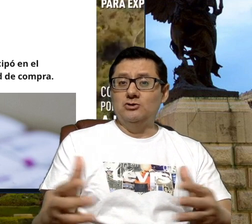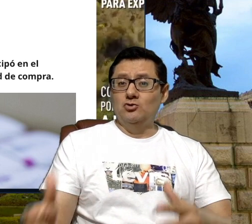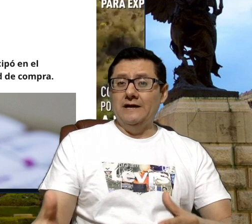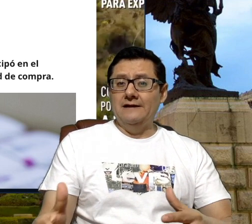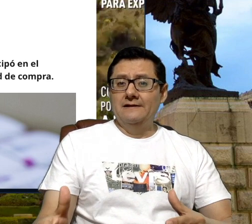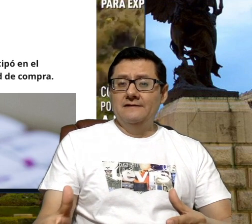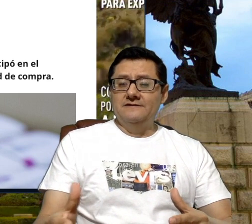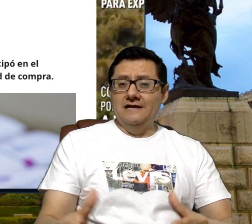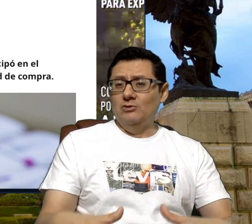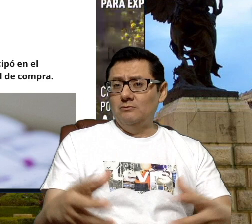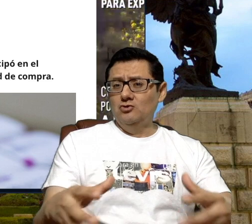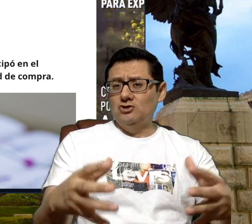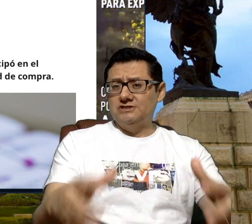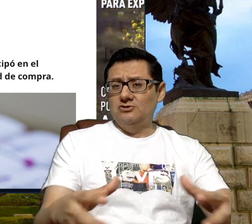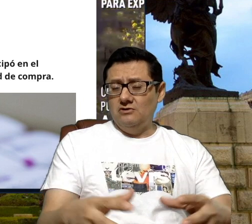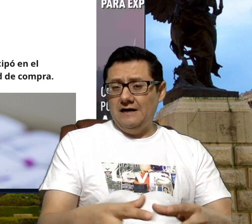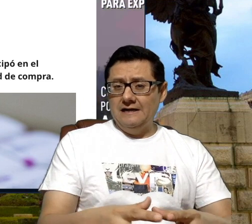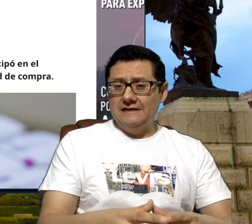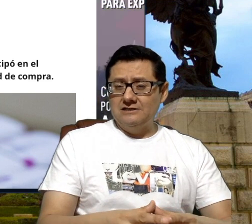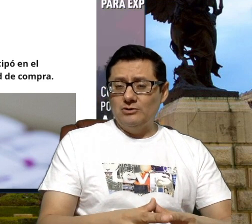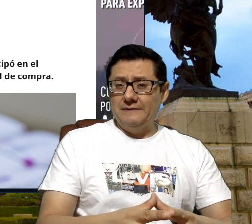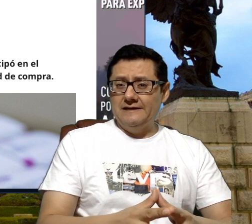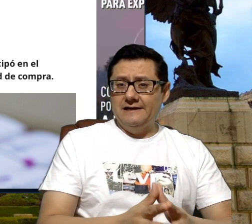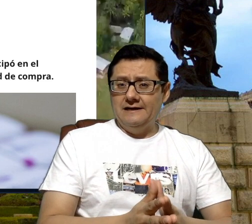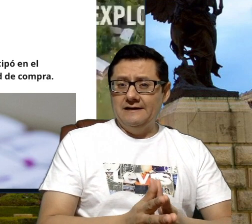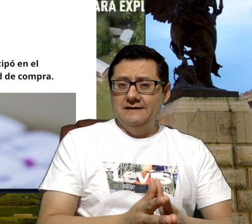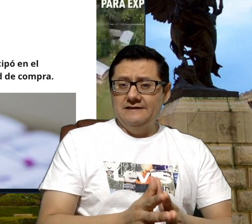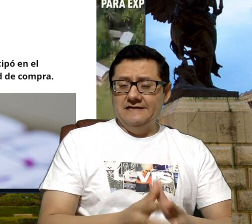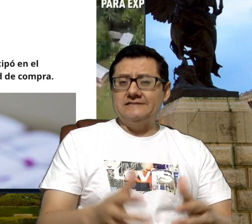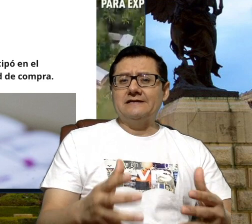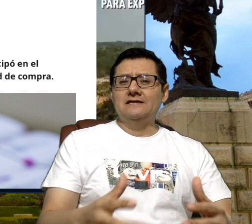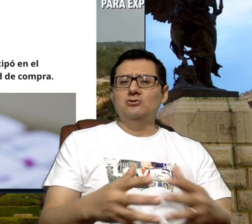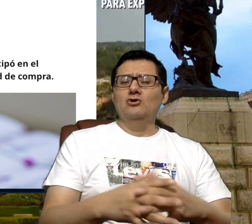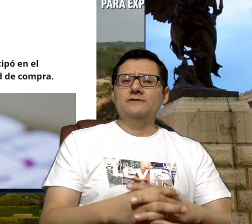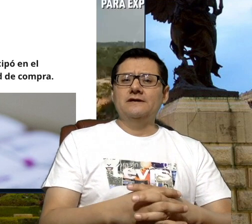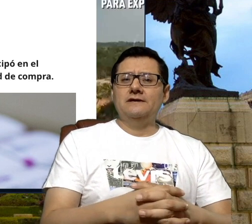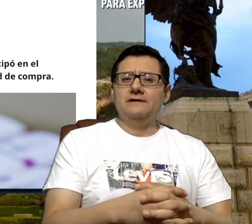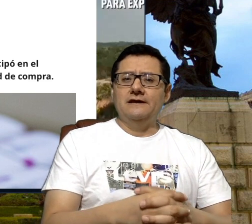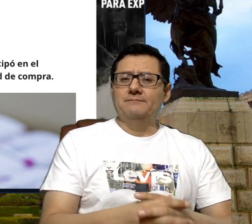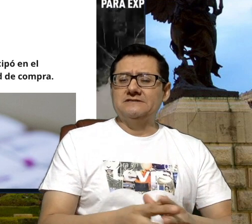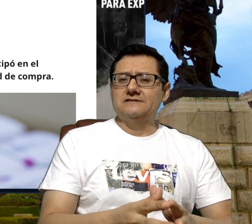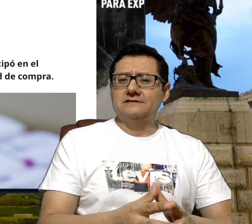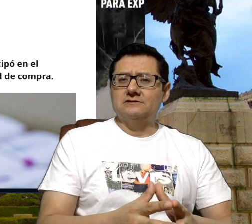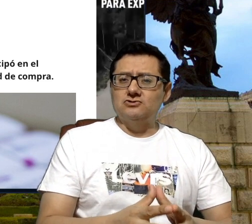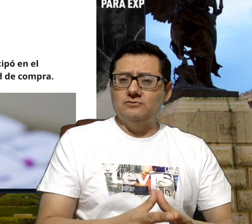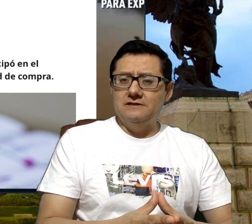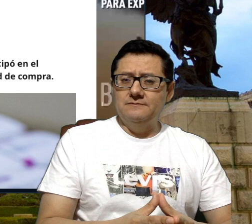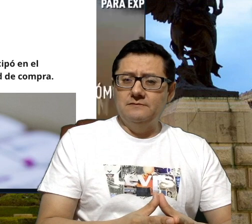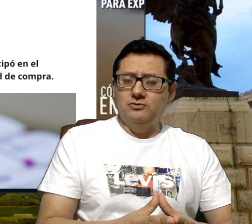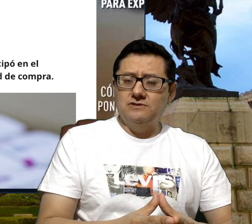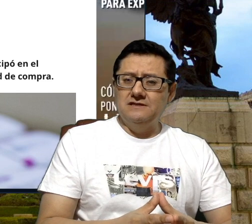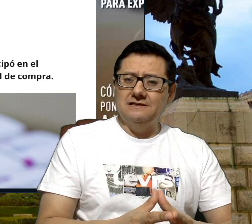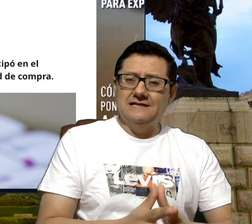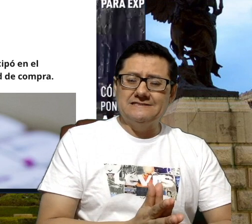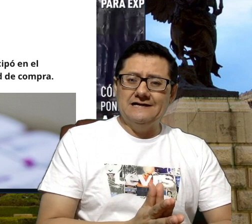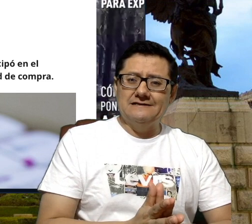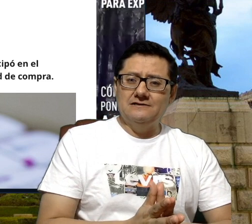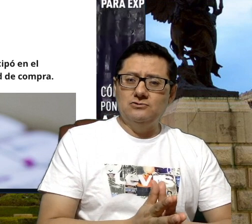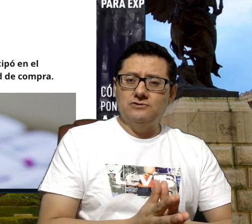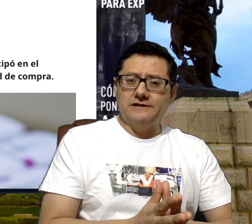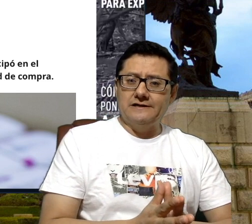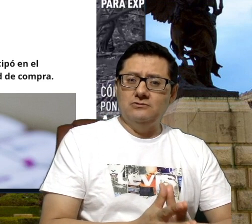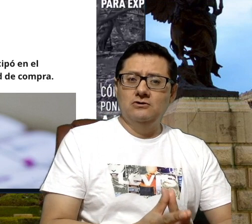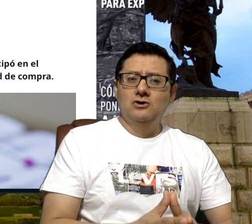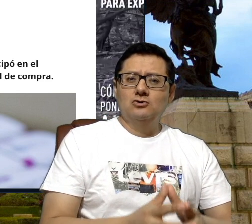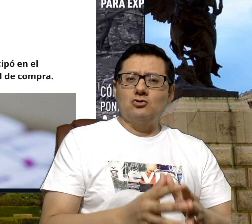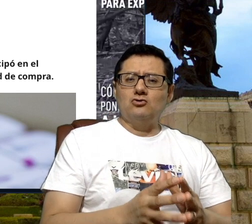país de ayuda, ya no al mundo, sino a Latinoamérica. Y es aquí donde el presidente ruso Vladimir Putin le está